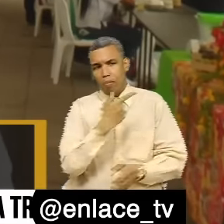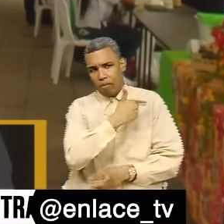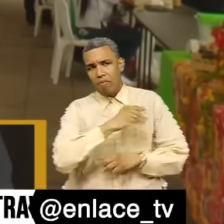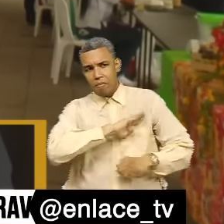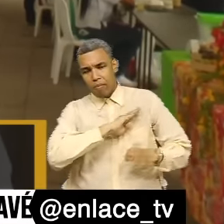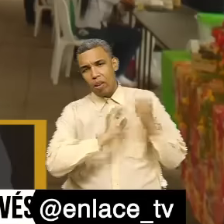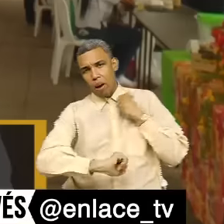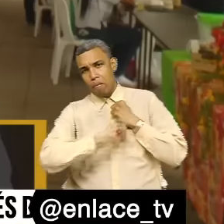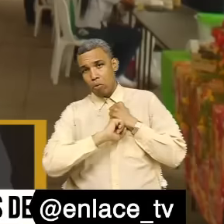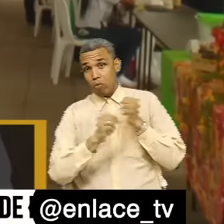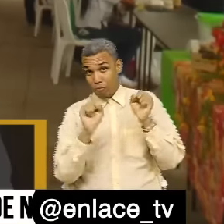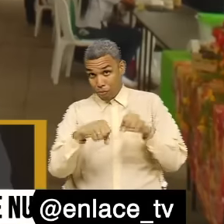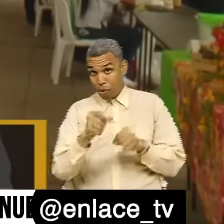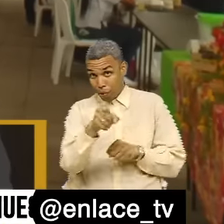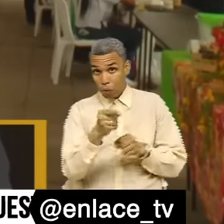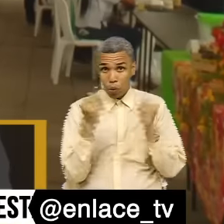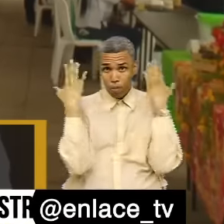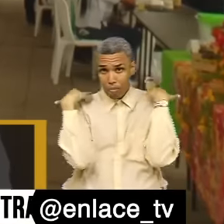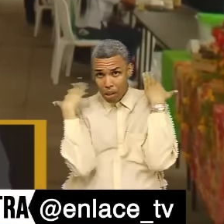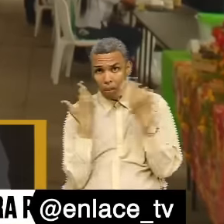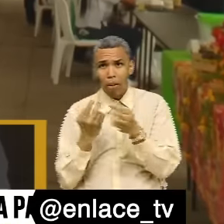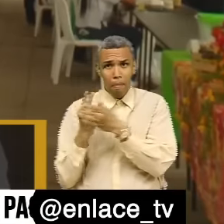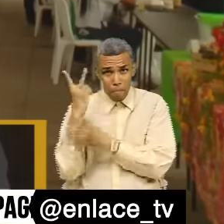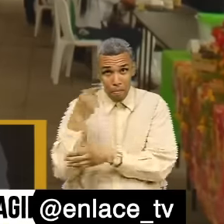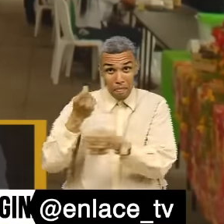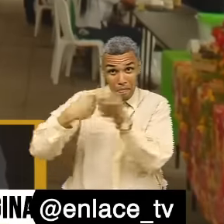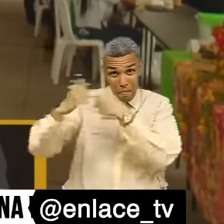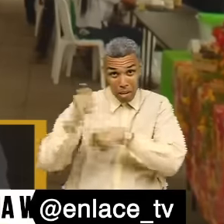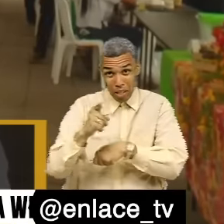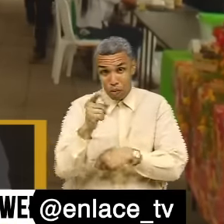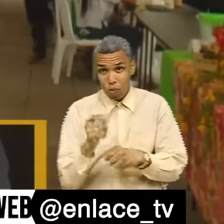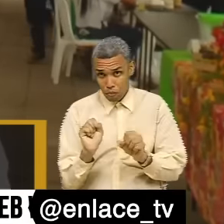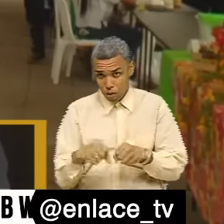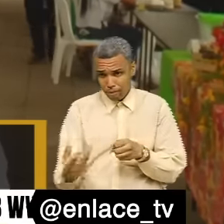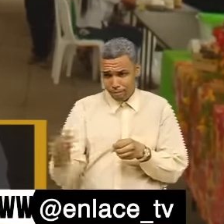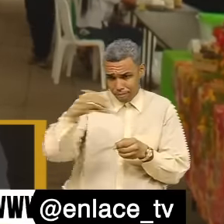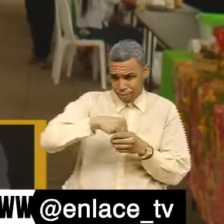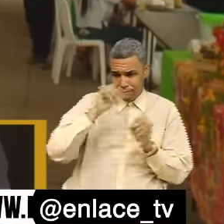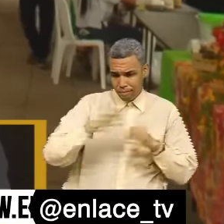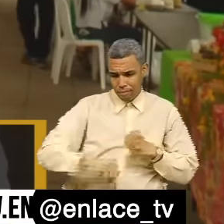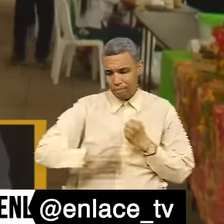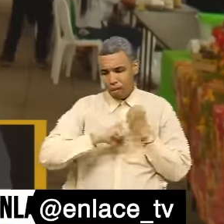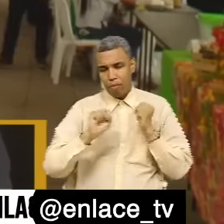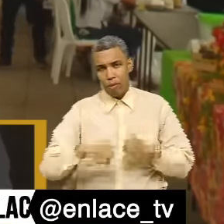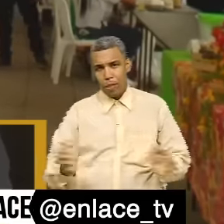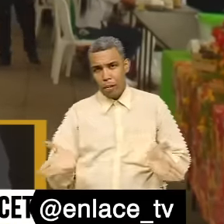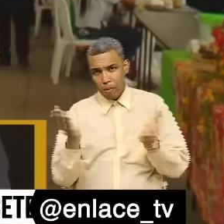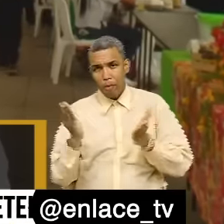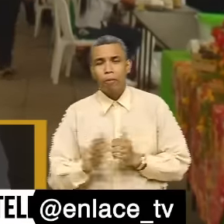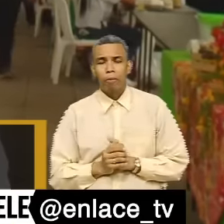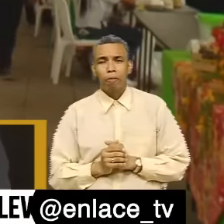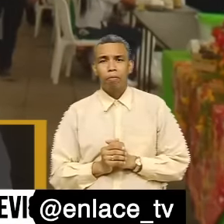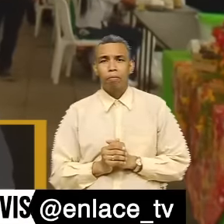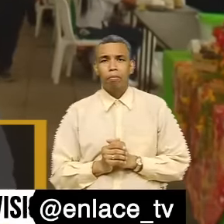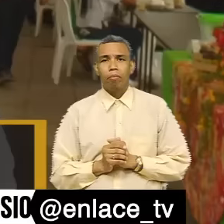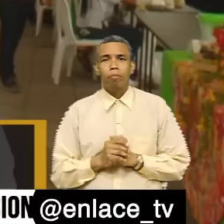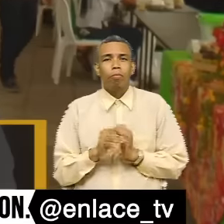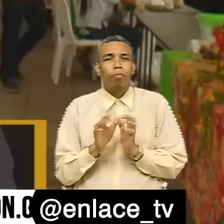primera experiencia comercial sin intermediarios, de vivir ese encadenamiento productivo que tanto buscamos, pensando en